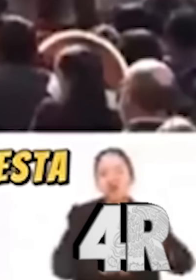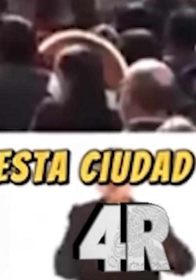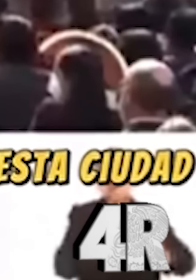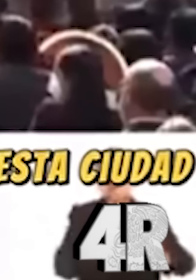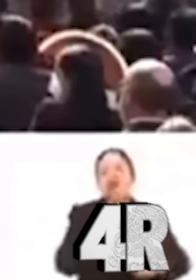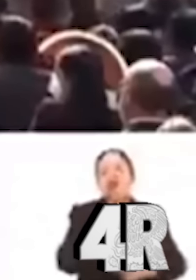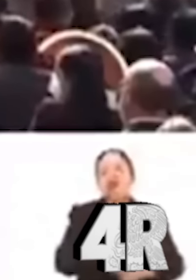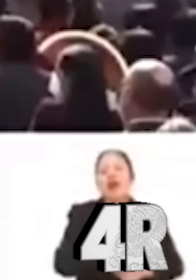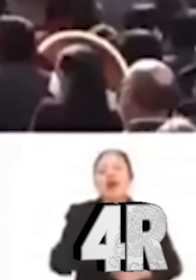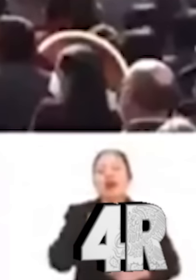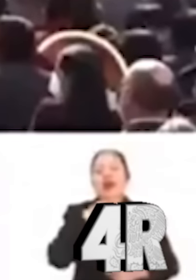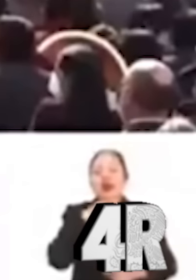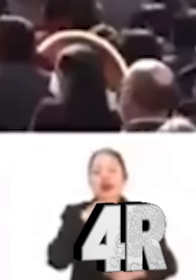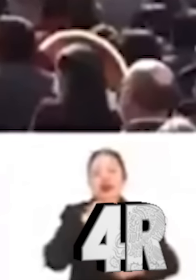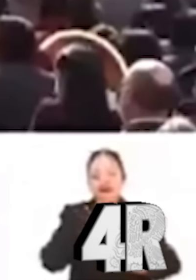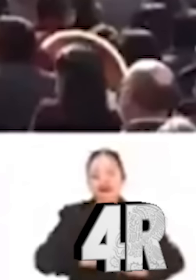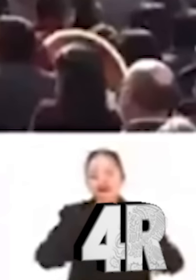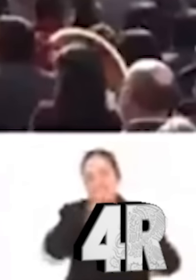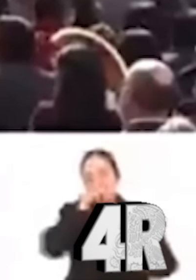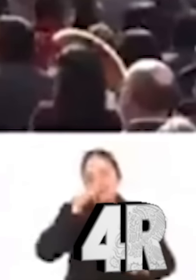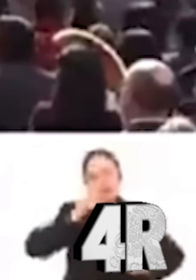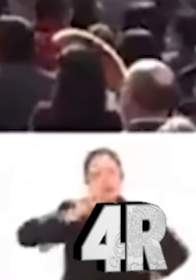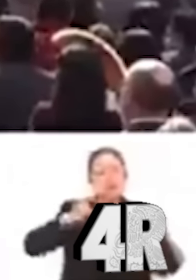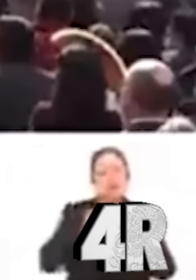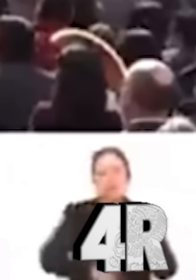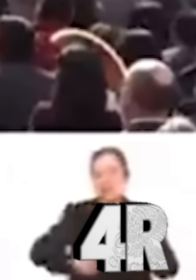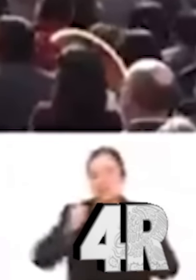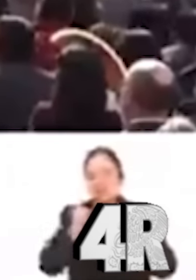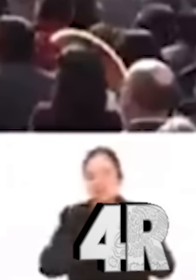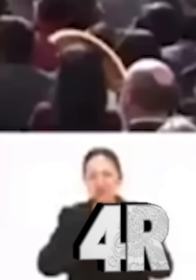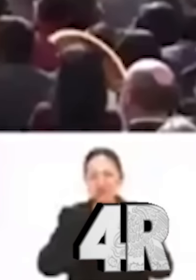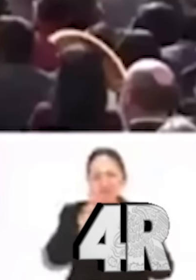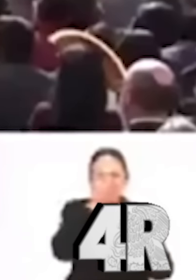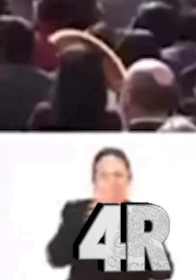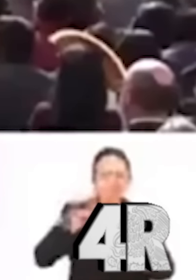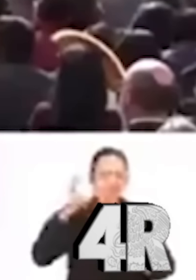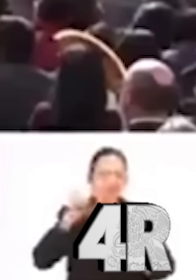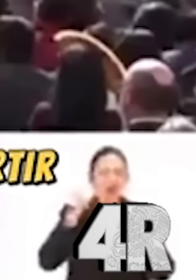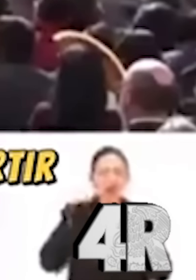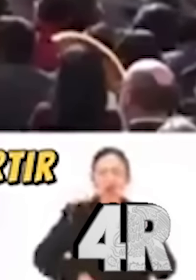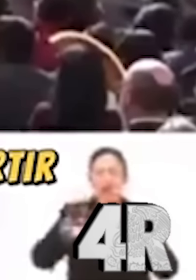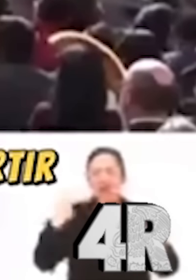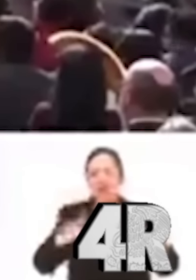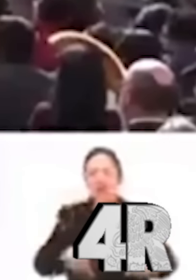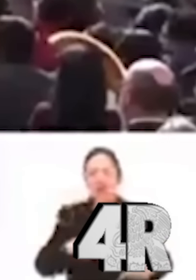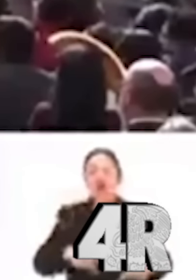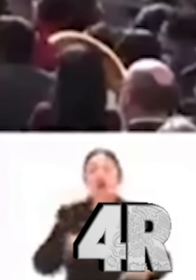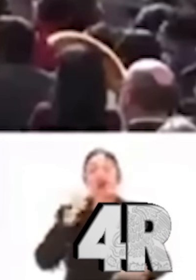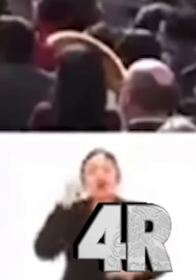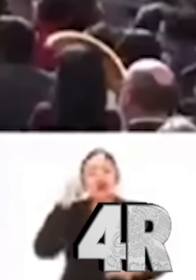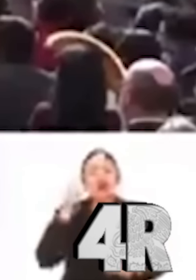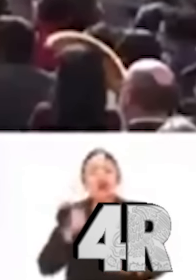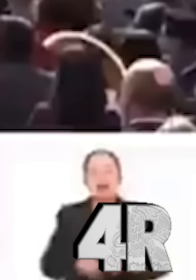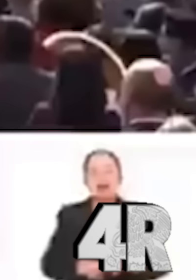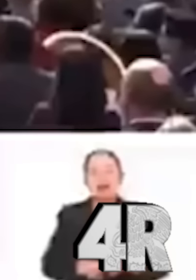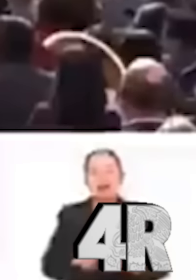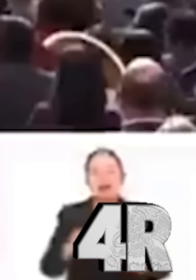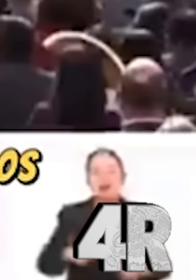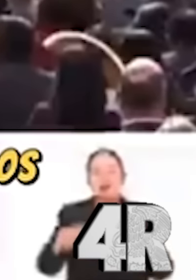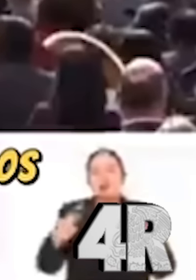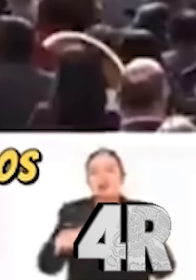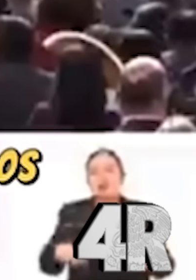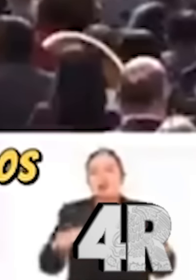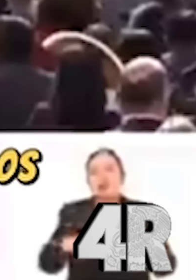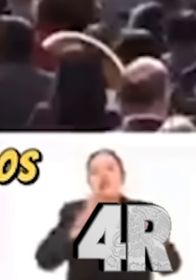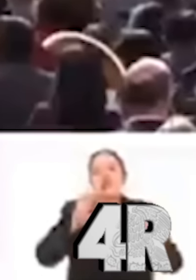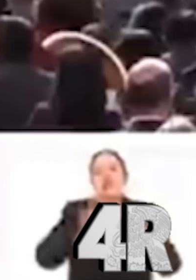inmobiliaria de esta ciudad, y les vamos a quitar la máscara a quienes pretenden convertirse en